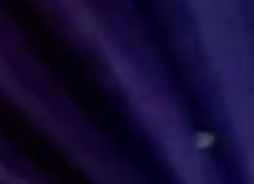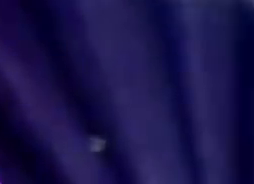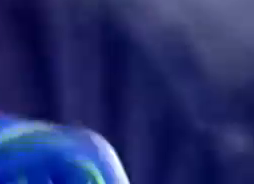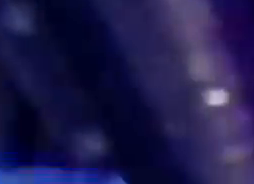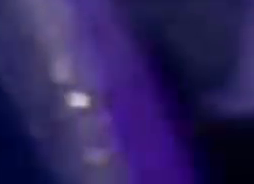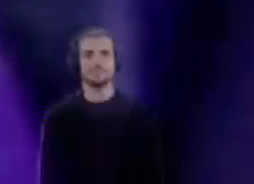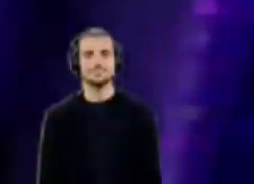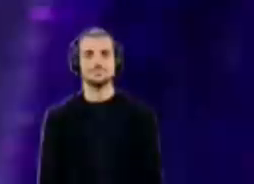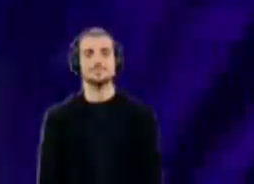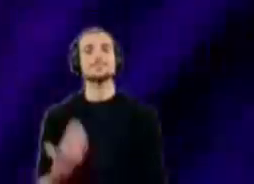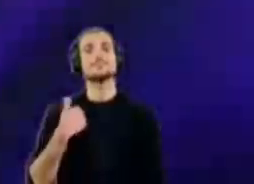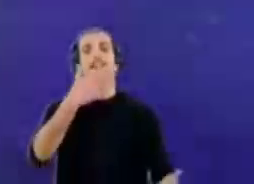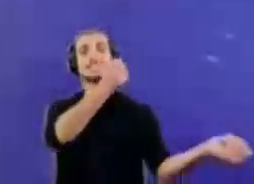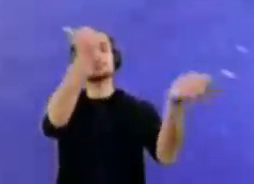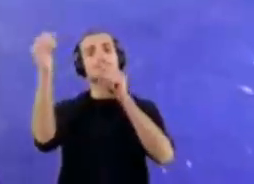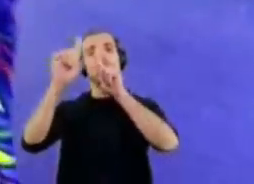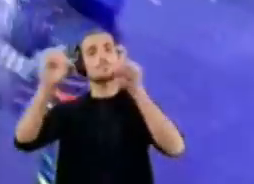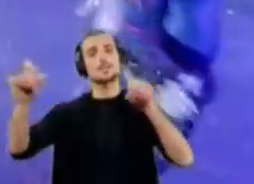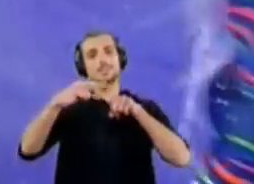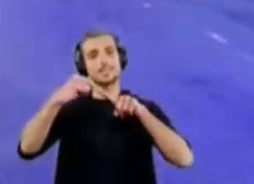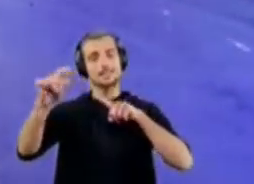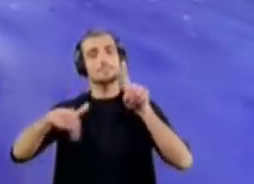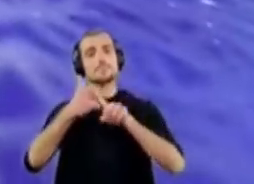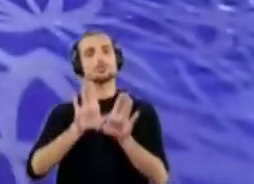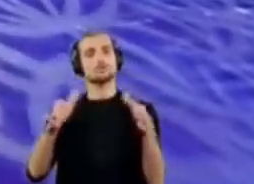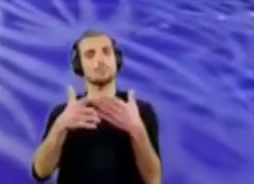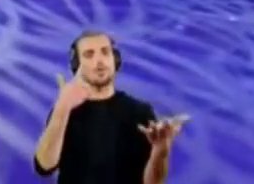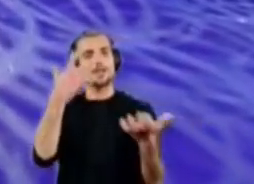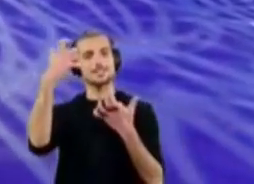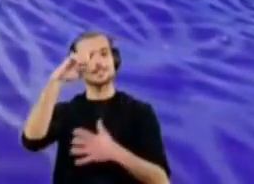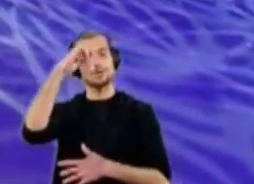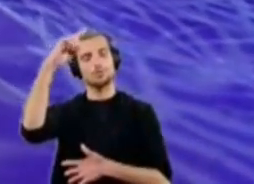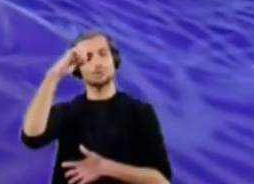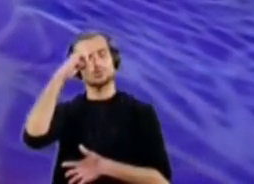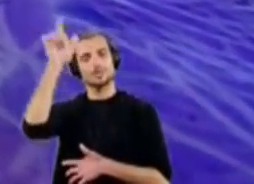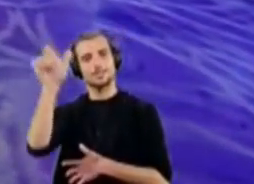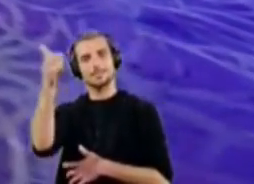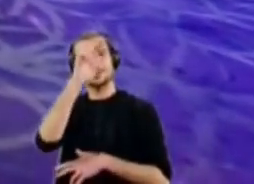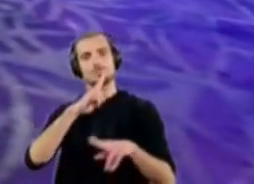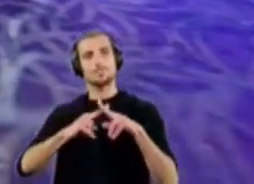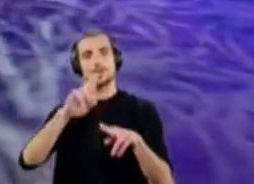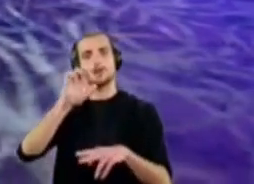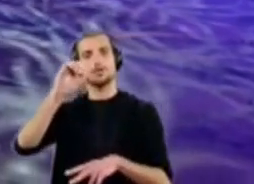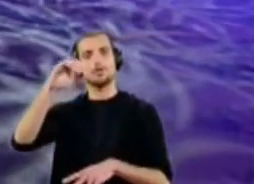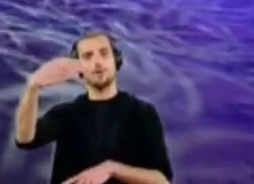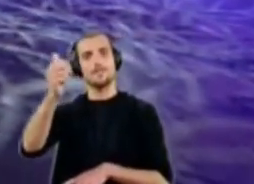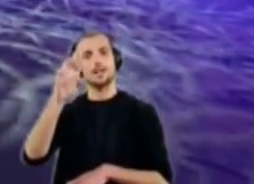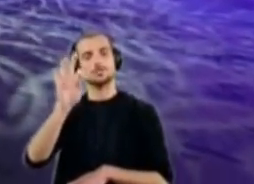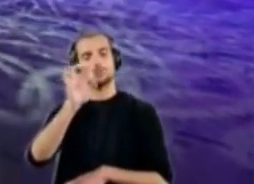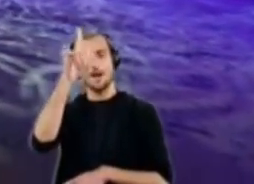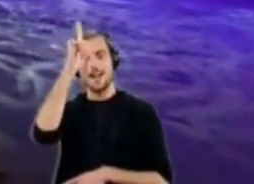Despedimos ya a Quality Nails en Killing and Iron Company, Roberto Alemán Montes de Oca con esta